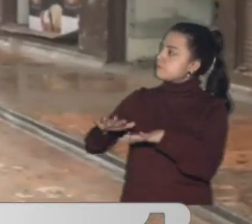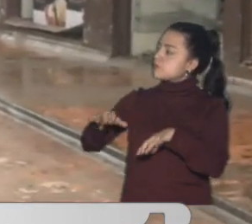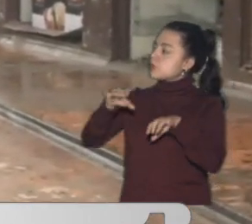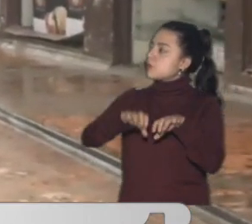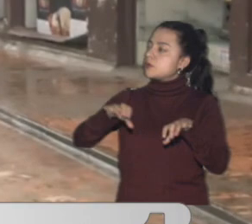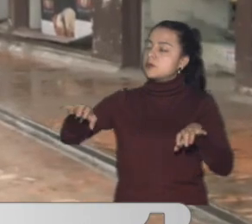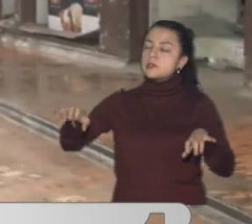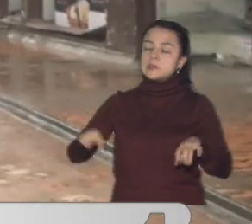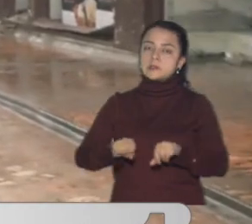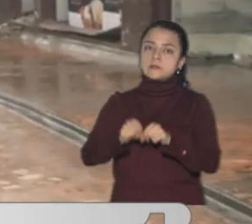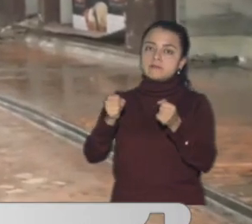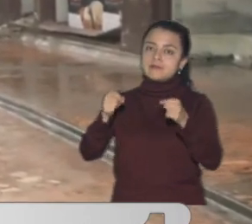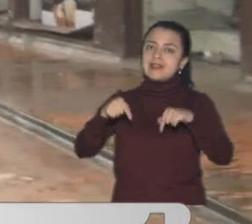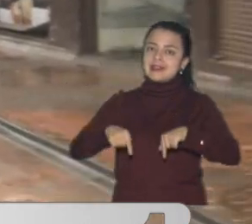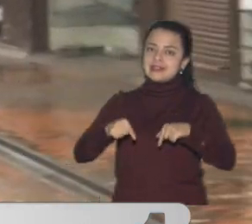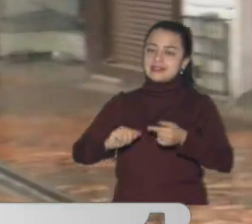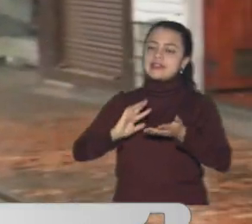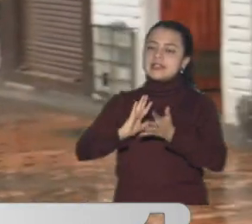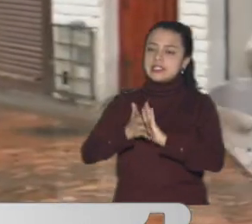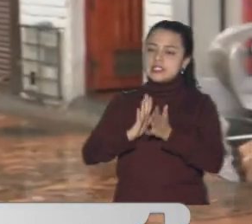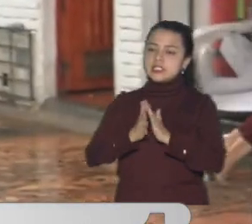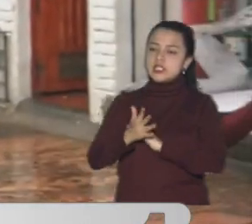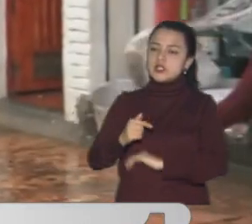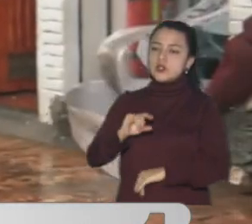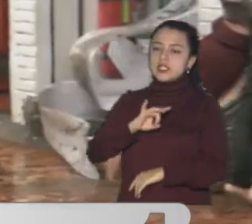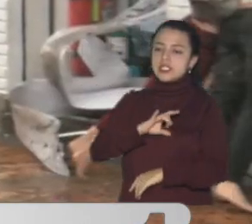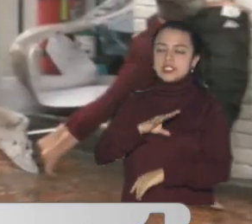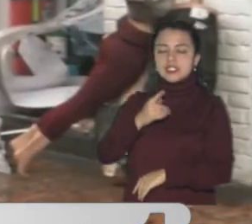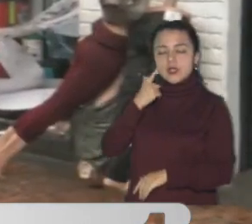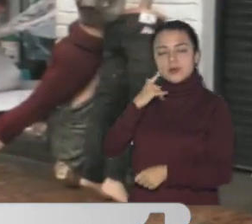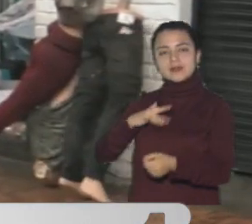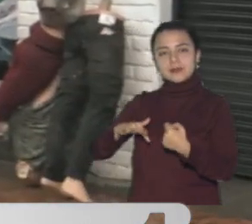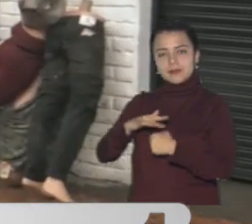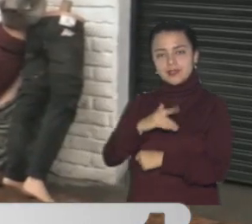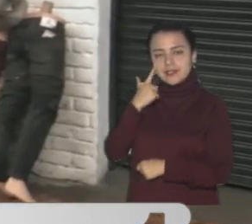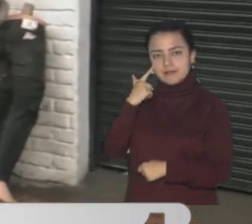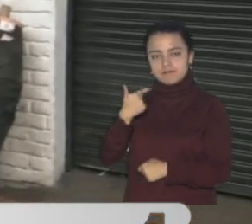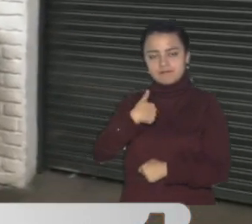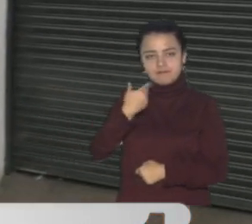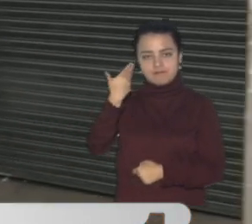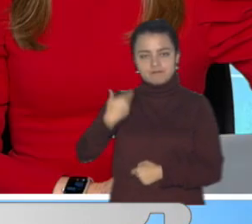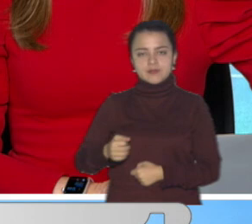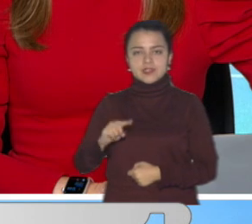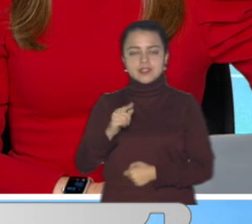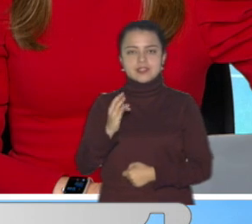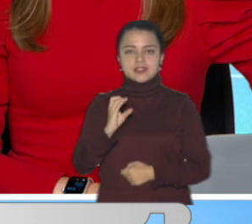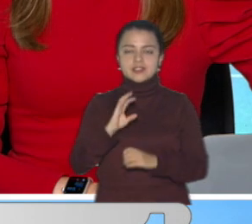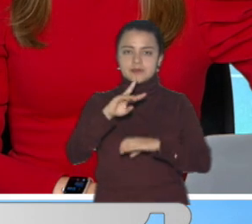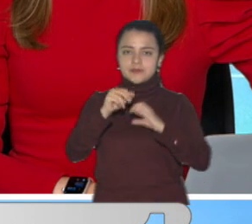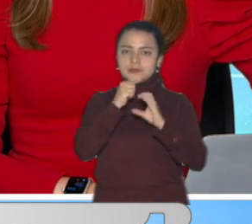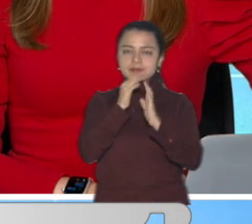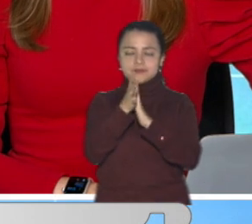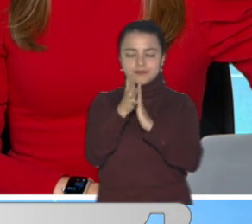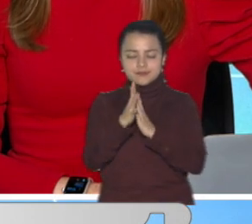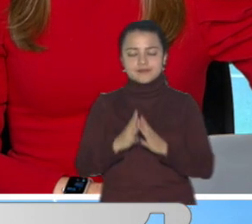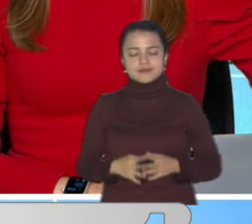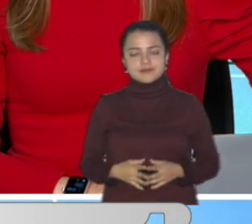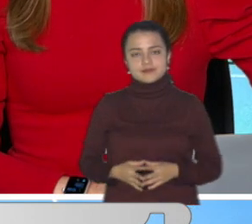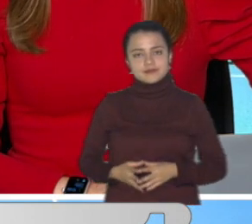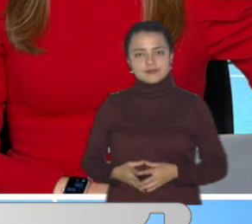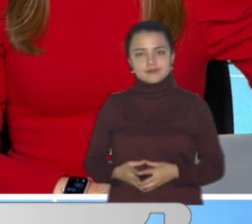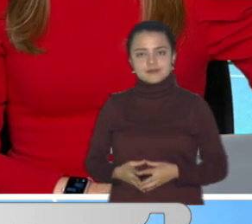locales comerciales aquí en el centro histórico de Chía, Cundinamarca. Informó Stig Luengas para Noticentro 1